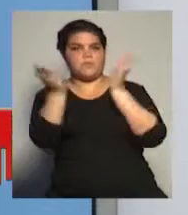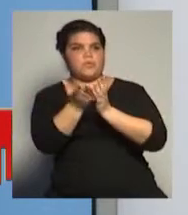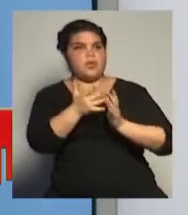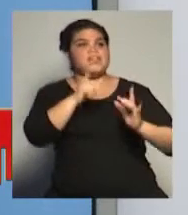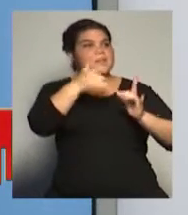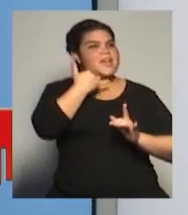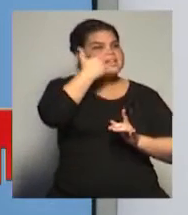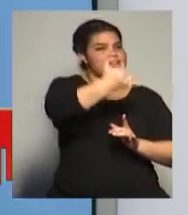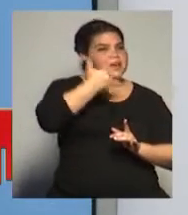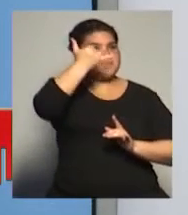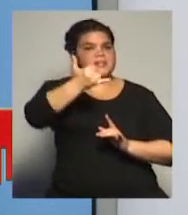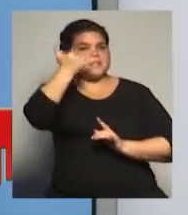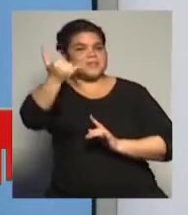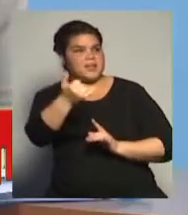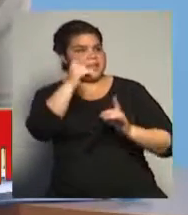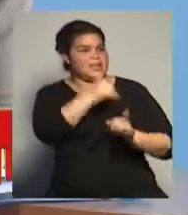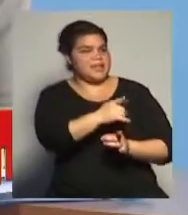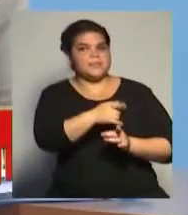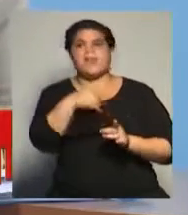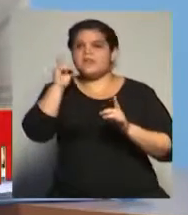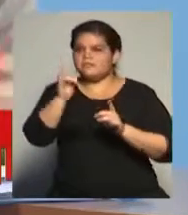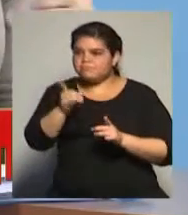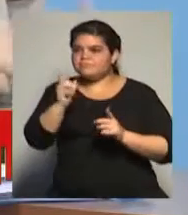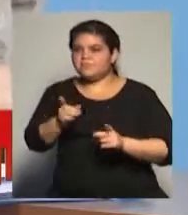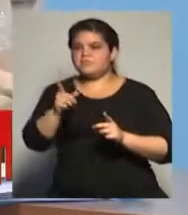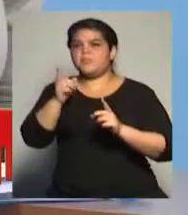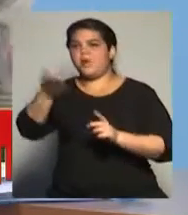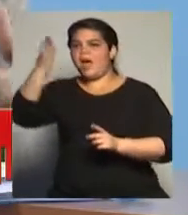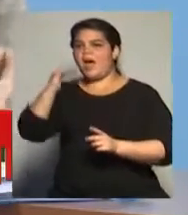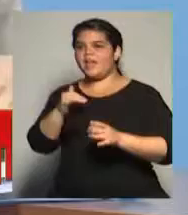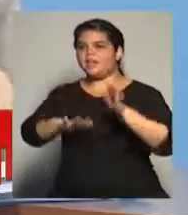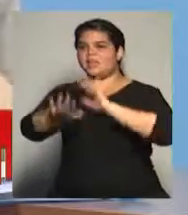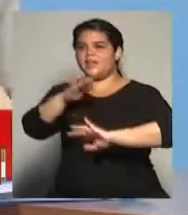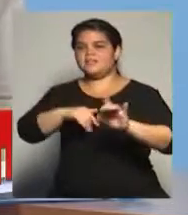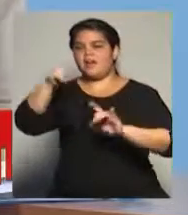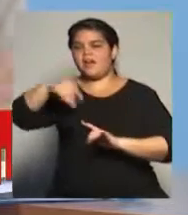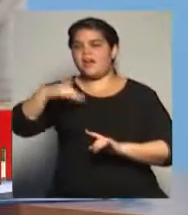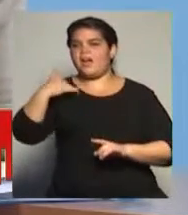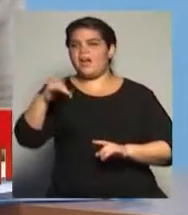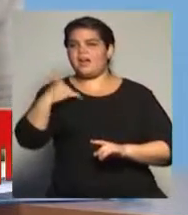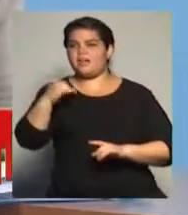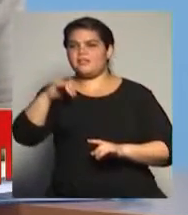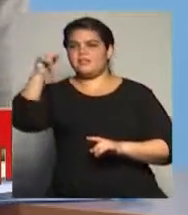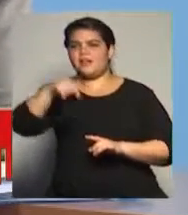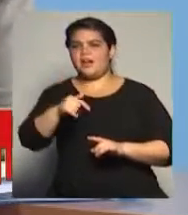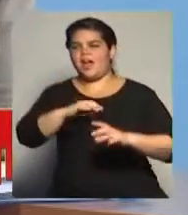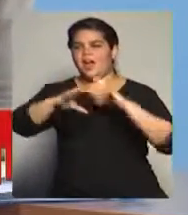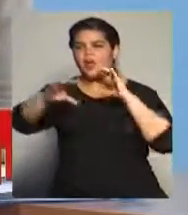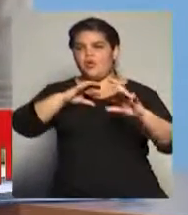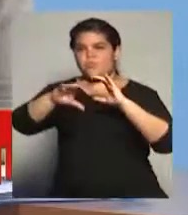casas. Exacto, muy bueno lo que vos destacás porque él sigue haciendo eso que hacía. Se decía que acá en Argentina no tercerizaba la